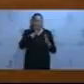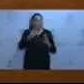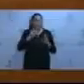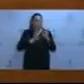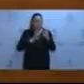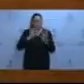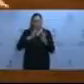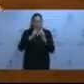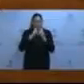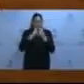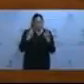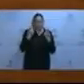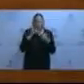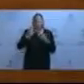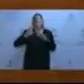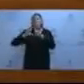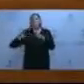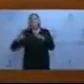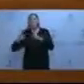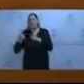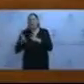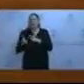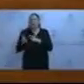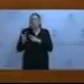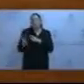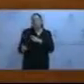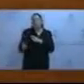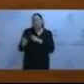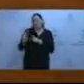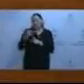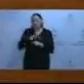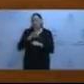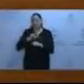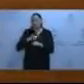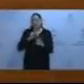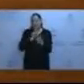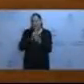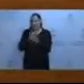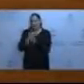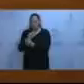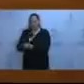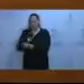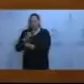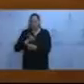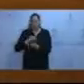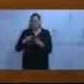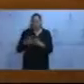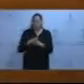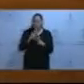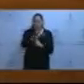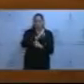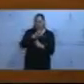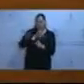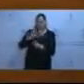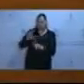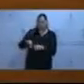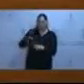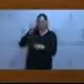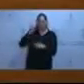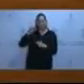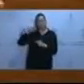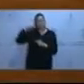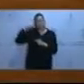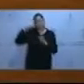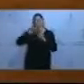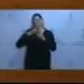capital privado, para cada encomienda en particular, de modo que la elección en cada caso del socio privado respete los citados